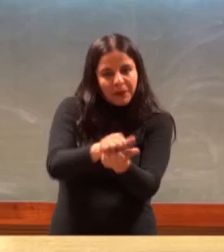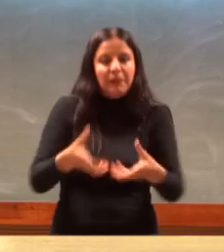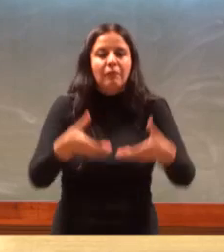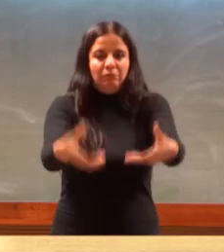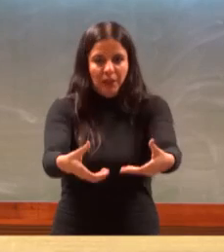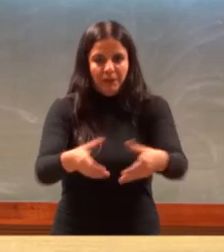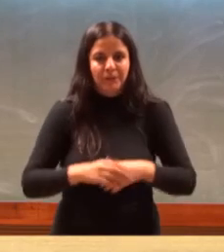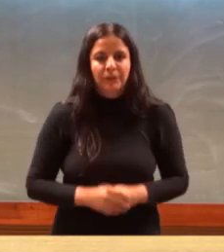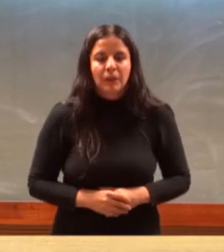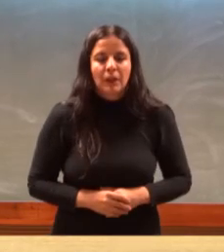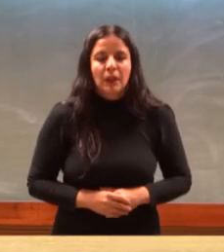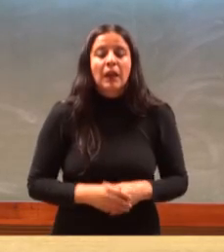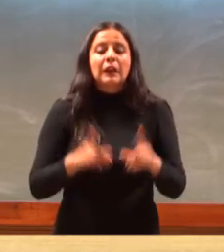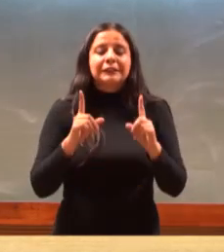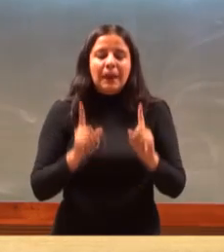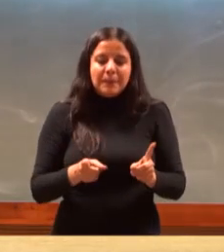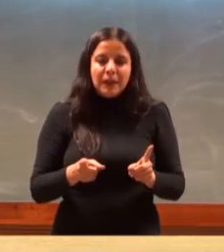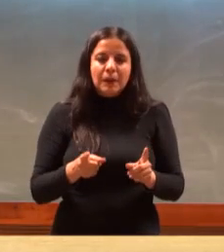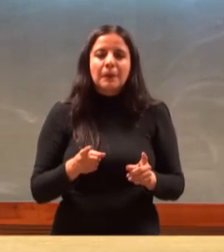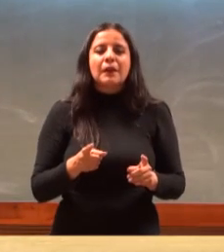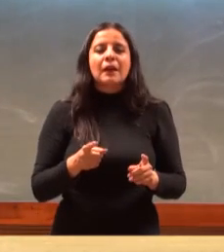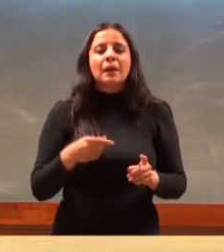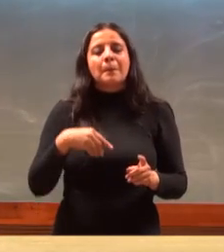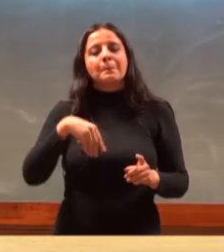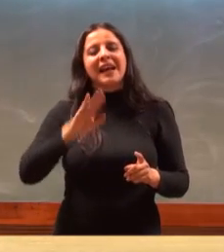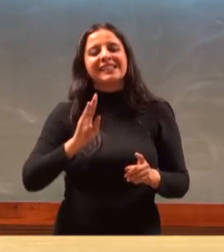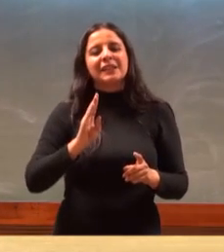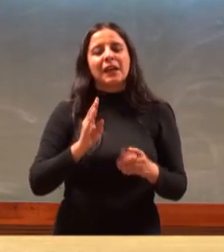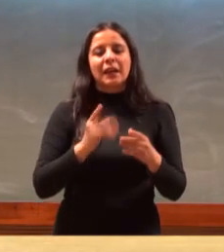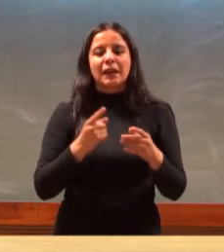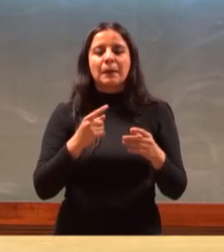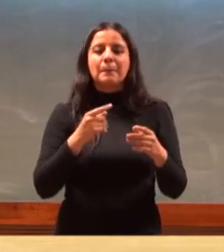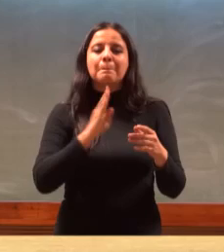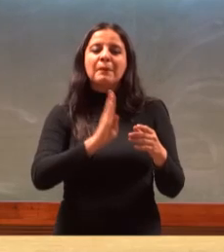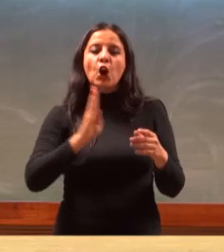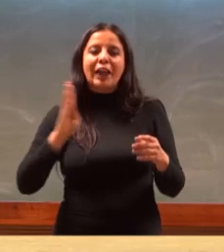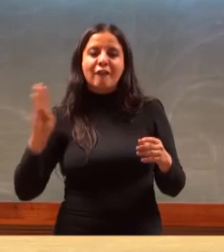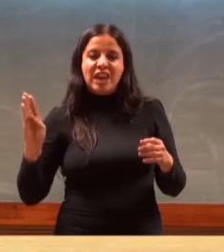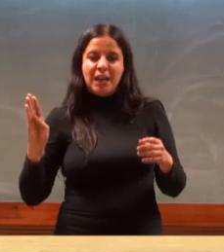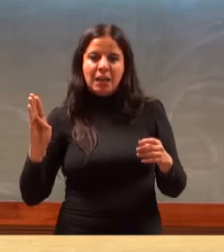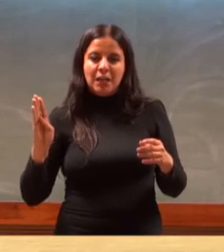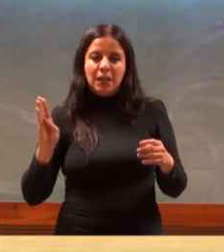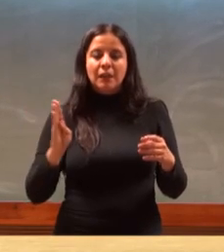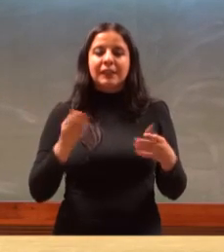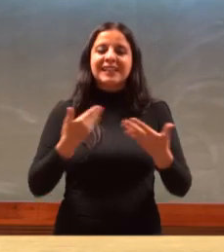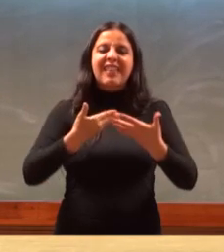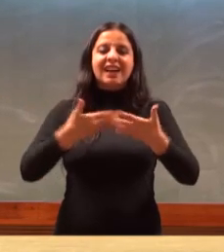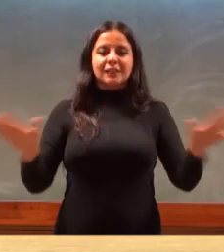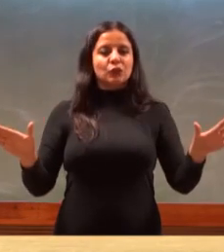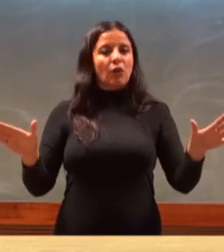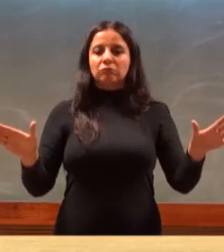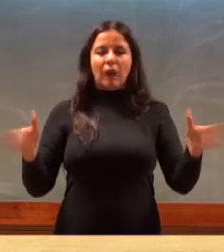eh También profundizar el proyecto de bibliografías de acceso abierto y desarrollar mecanismos de consulta para la ampliación del fondo